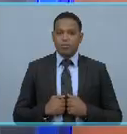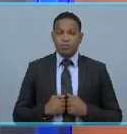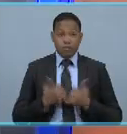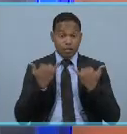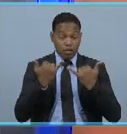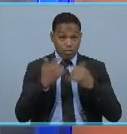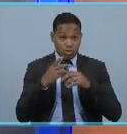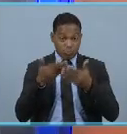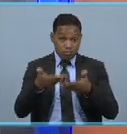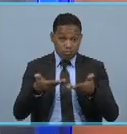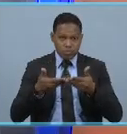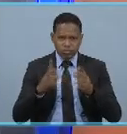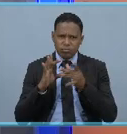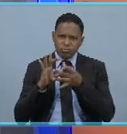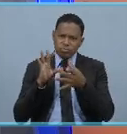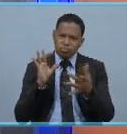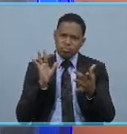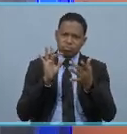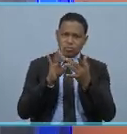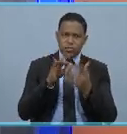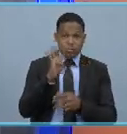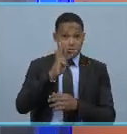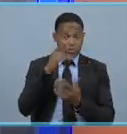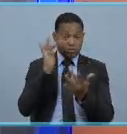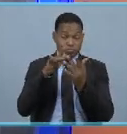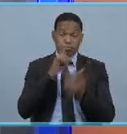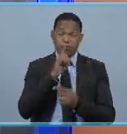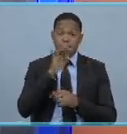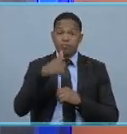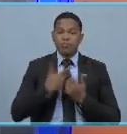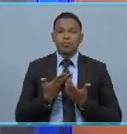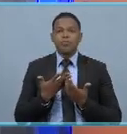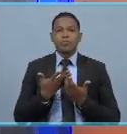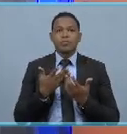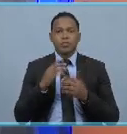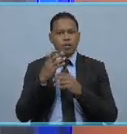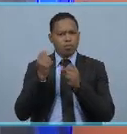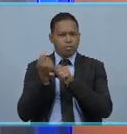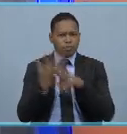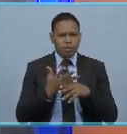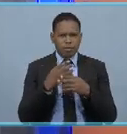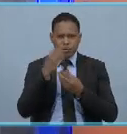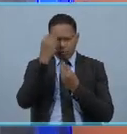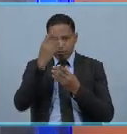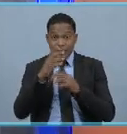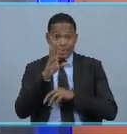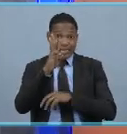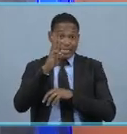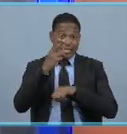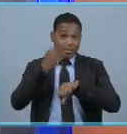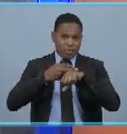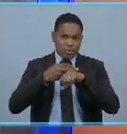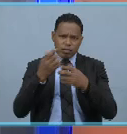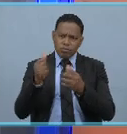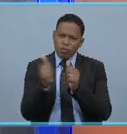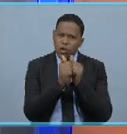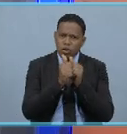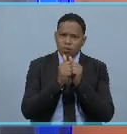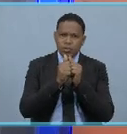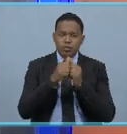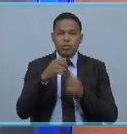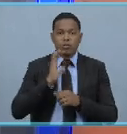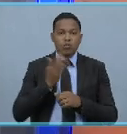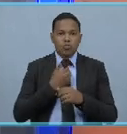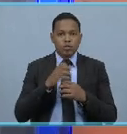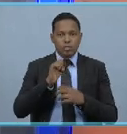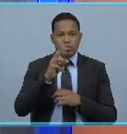A esta hora les invitamos a unirse a nosotros porque el 4 conecta y preparamos diversas informaciones para que a las 6 de la tarde nos acompañen en nuestra emisión estelar